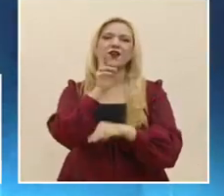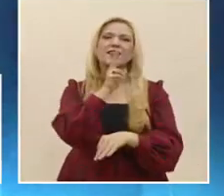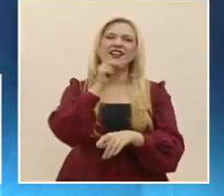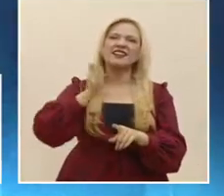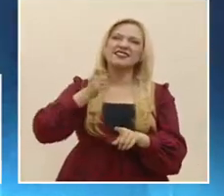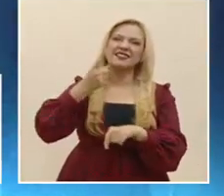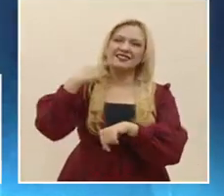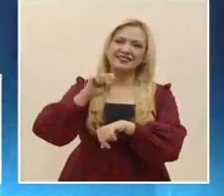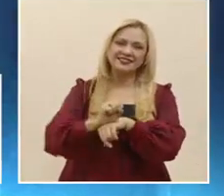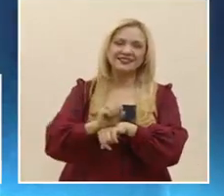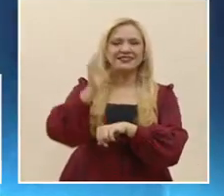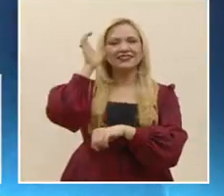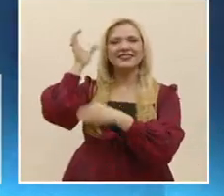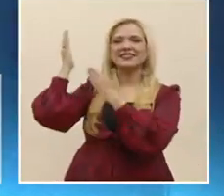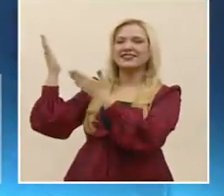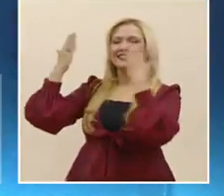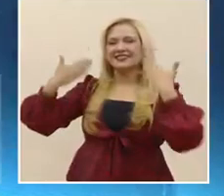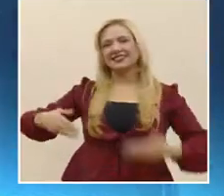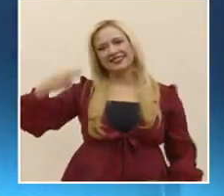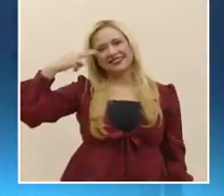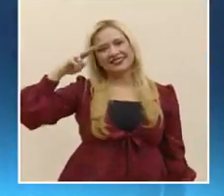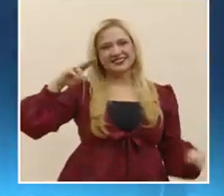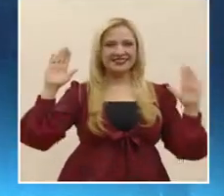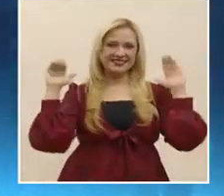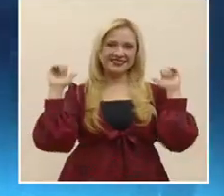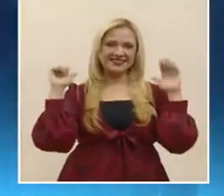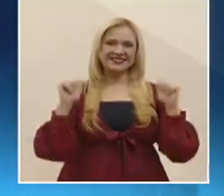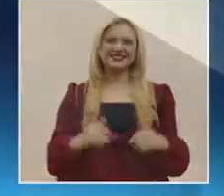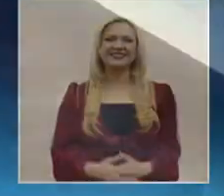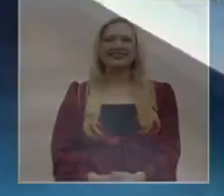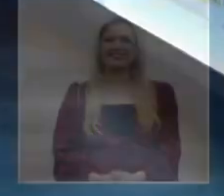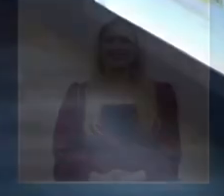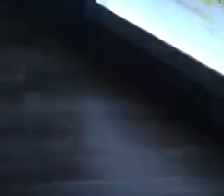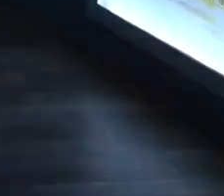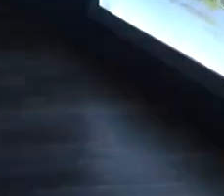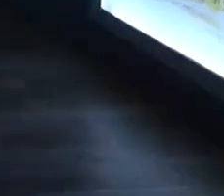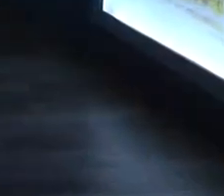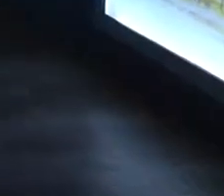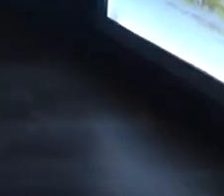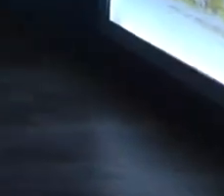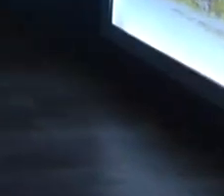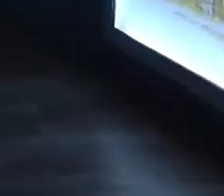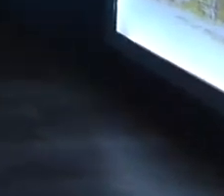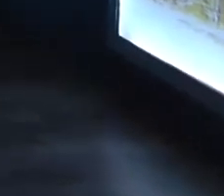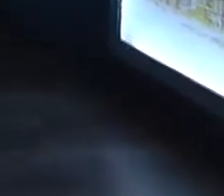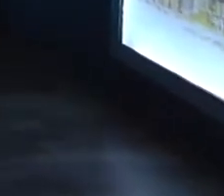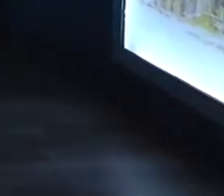Federación. Soy Citlali Pérez, hasta pronto.